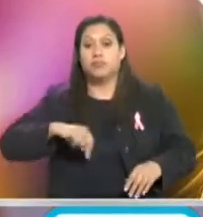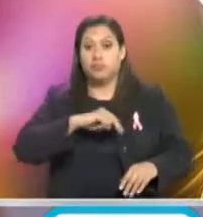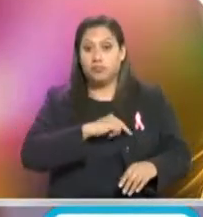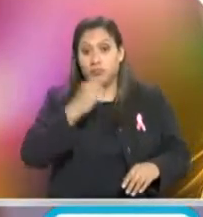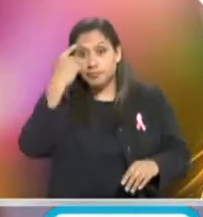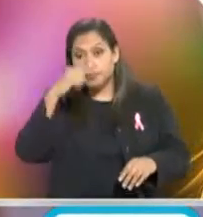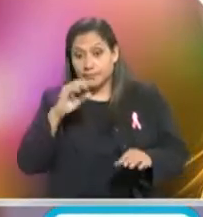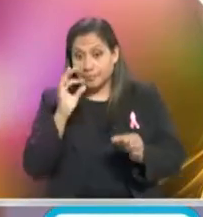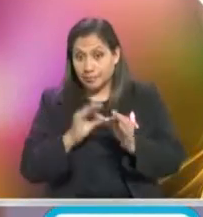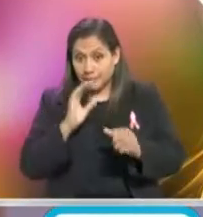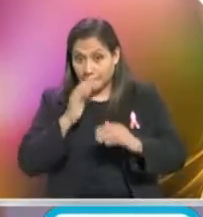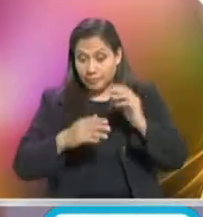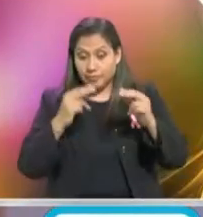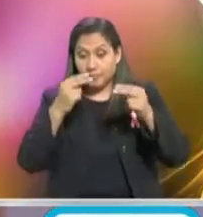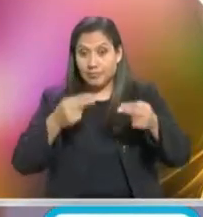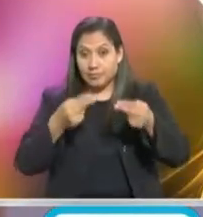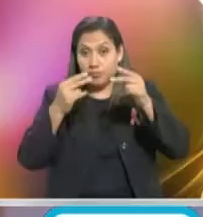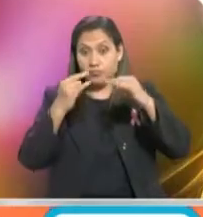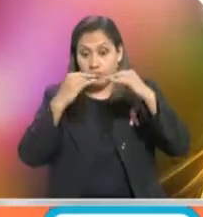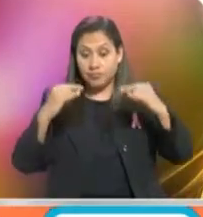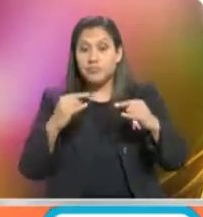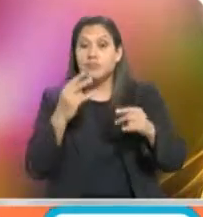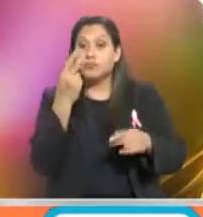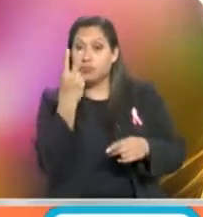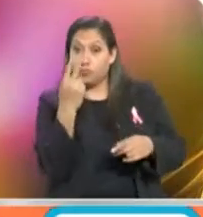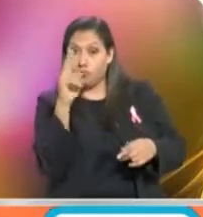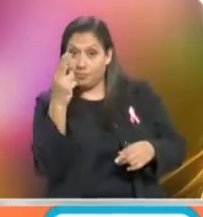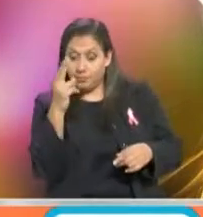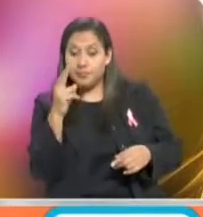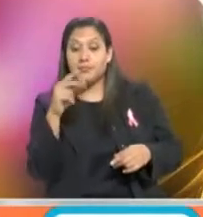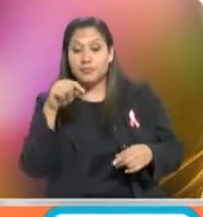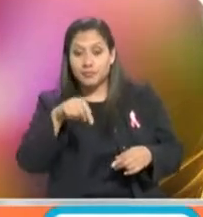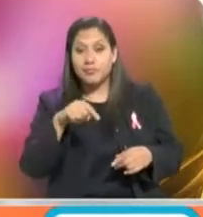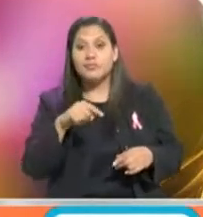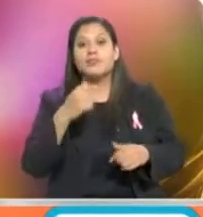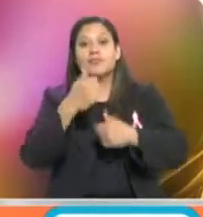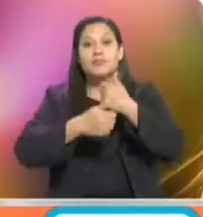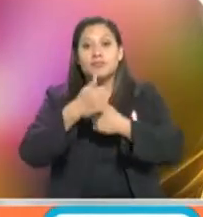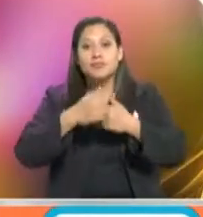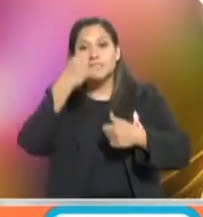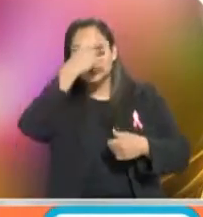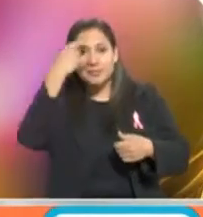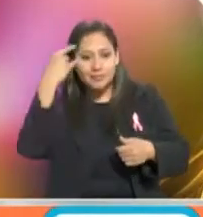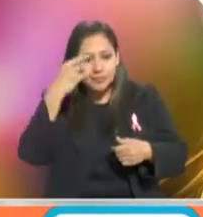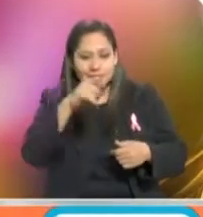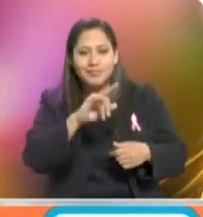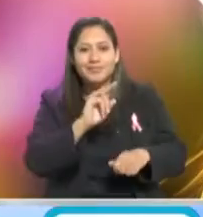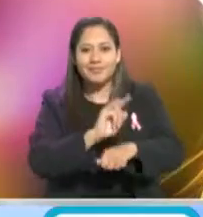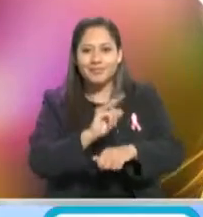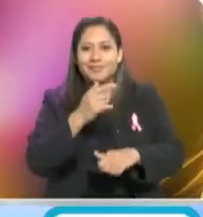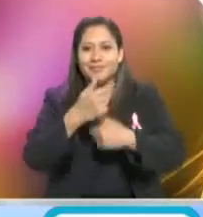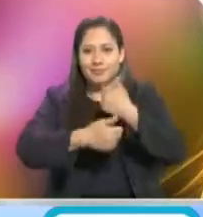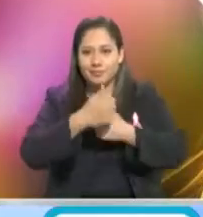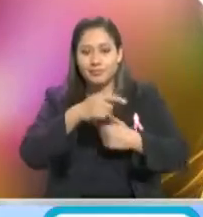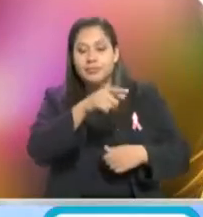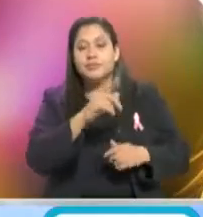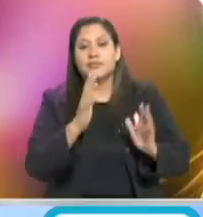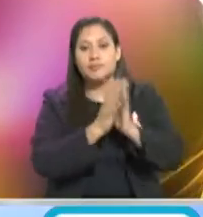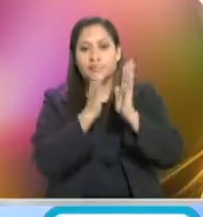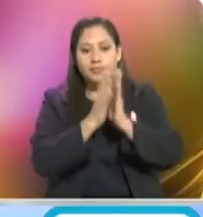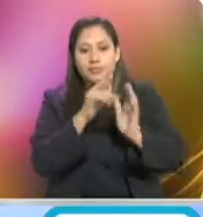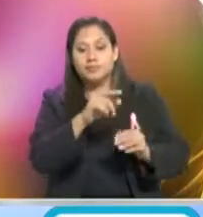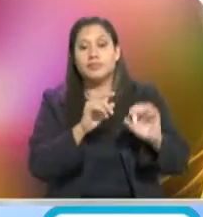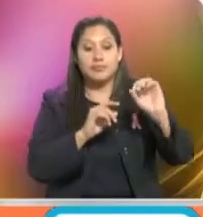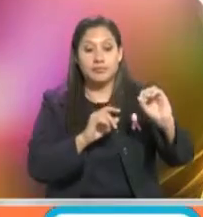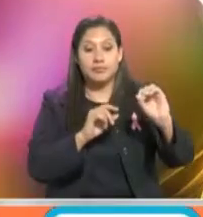para concluir nuestra romería, el día 2 de noviembre tenemos nuestro concurso de disfraces. Ah, muy bien. Es ¿Para niños? Es de 0